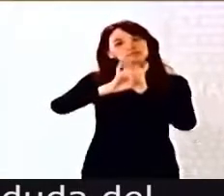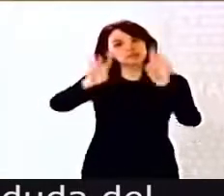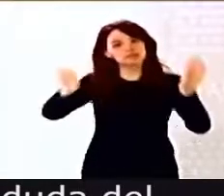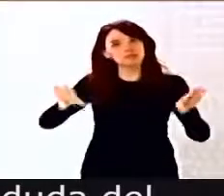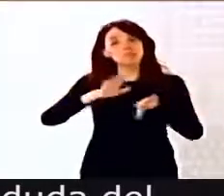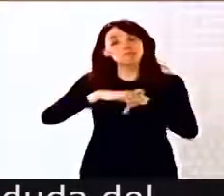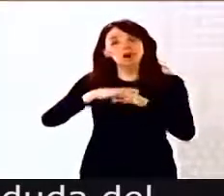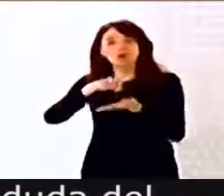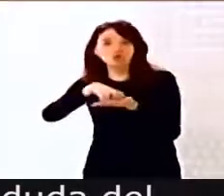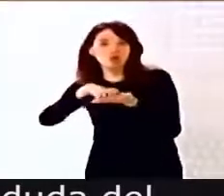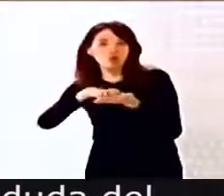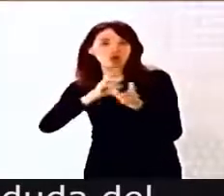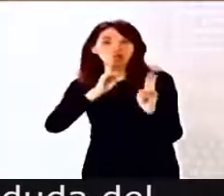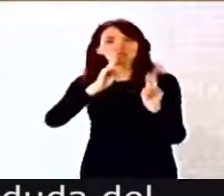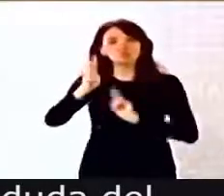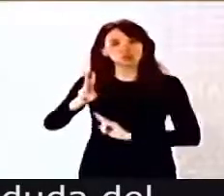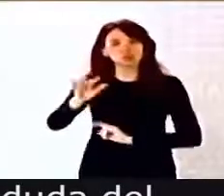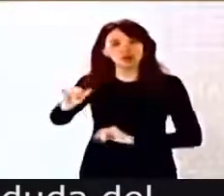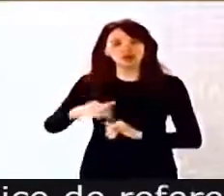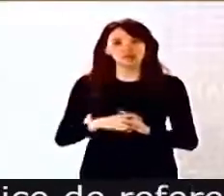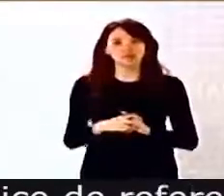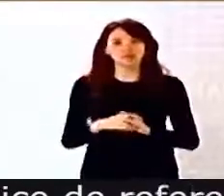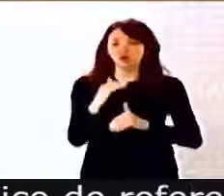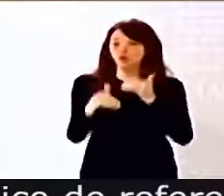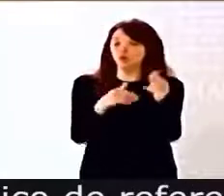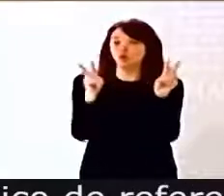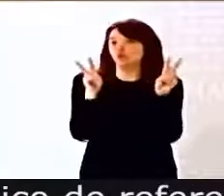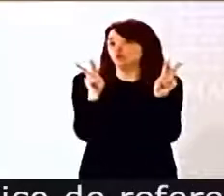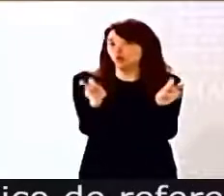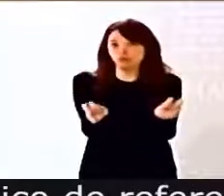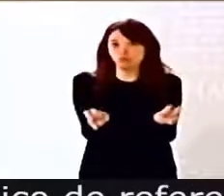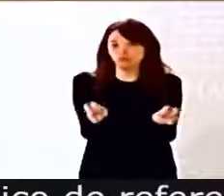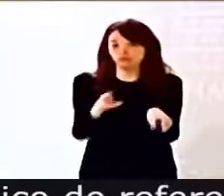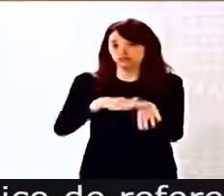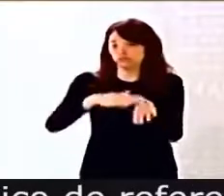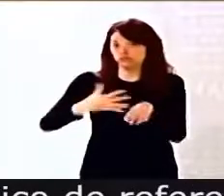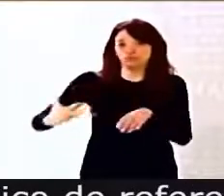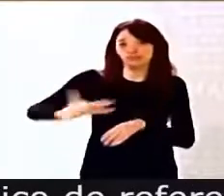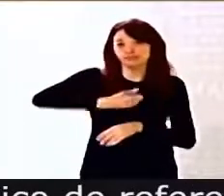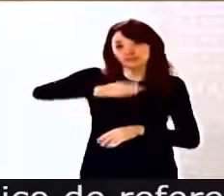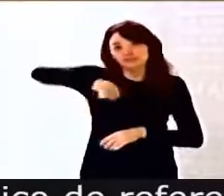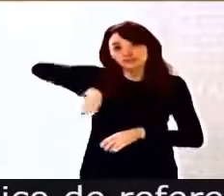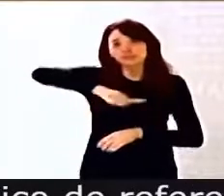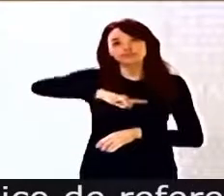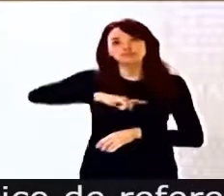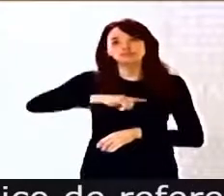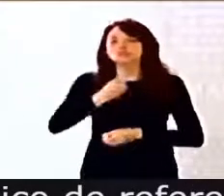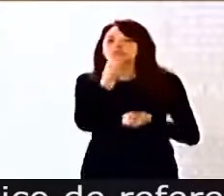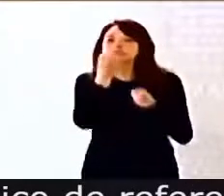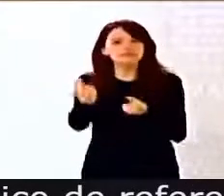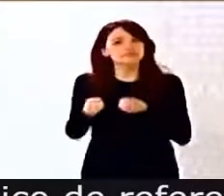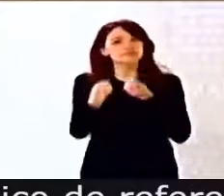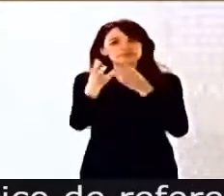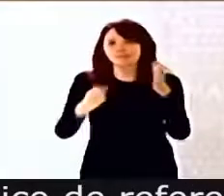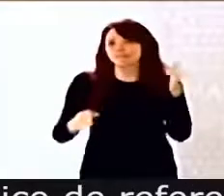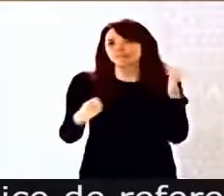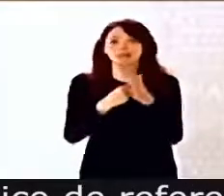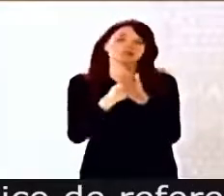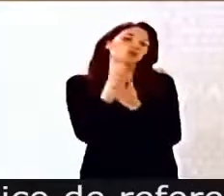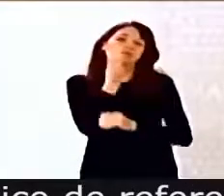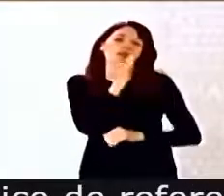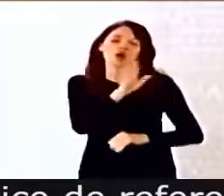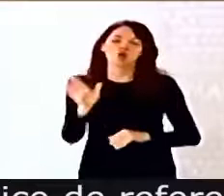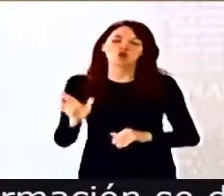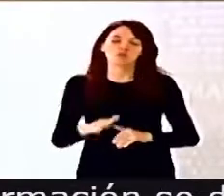dudas. Esto es un procedimiento nuevo para todos y, por lo tanto, es necesario que cuanta más información se proporcione,